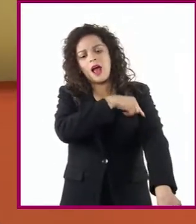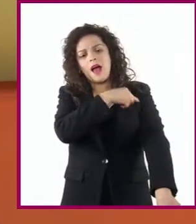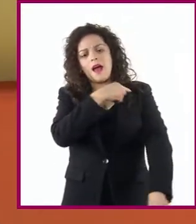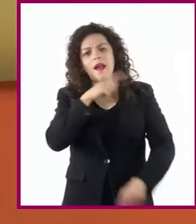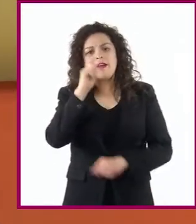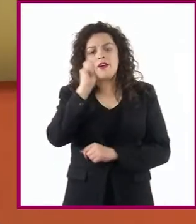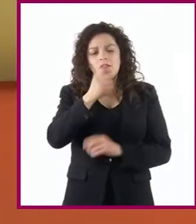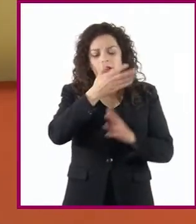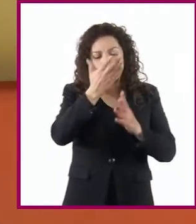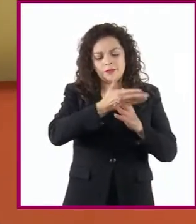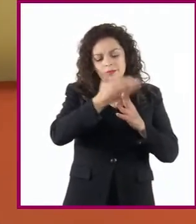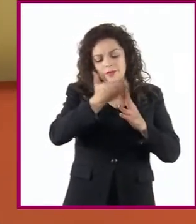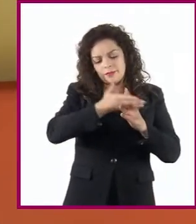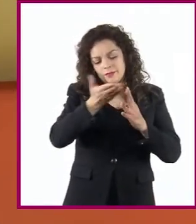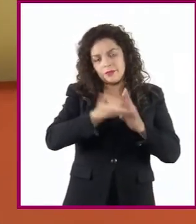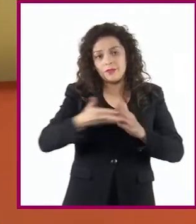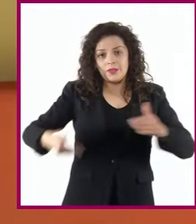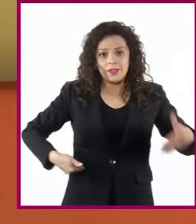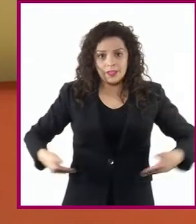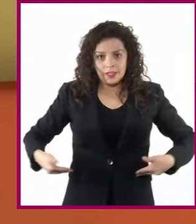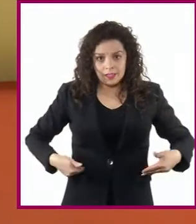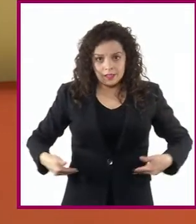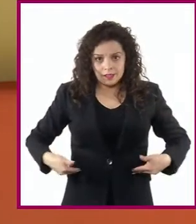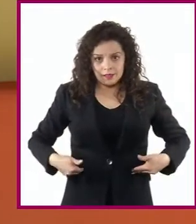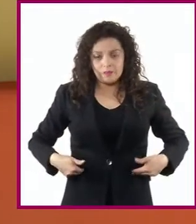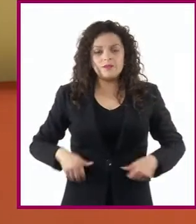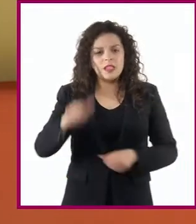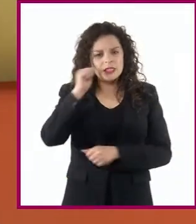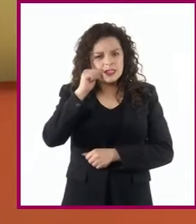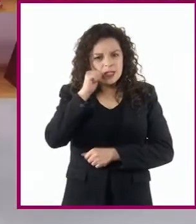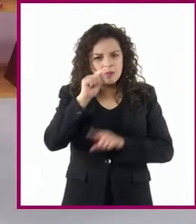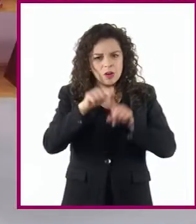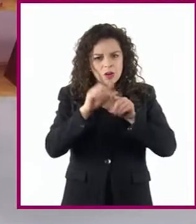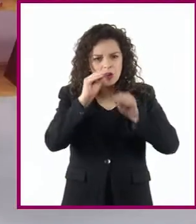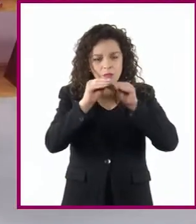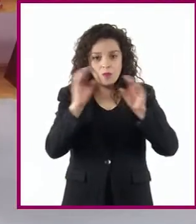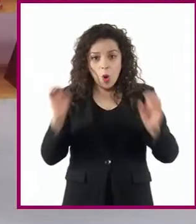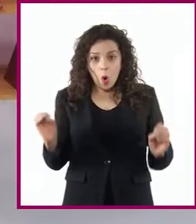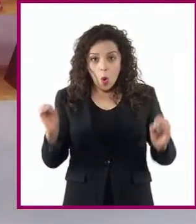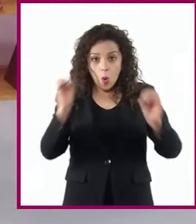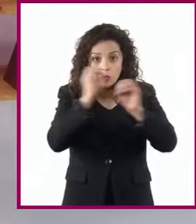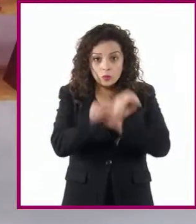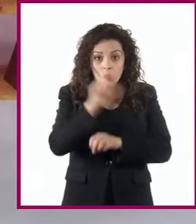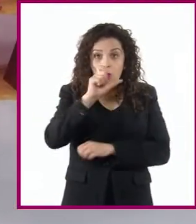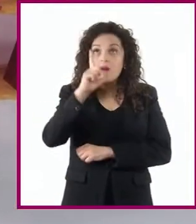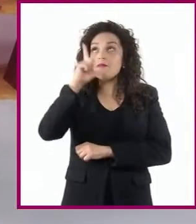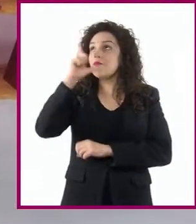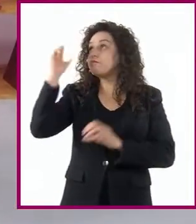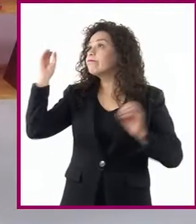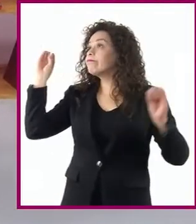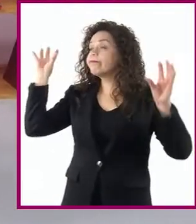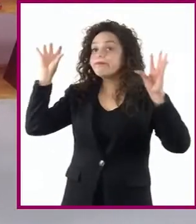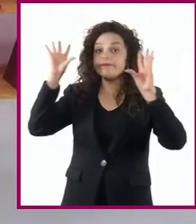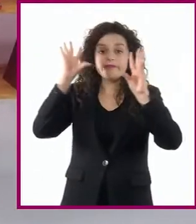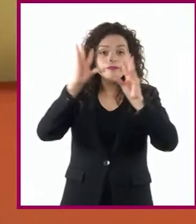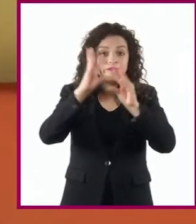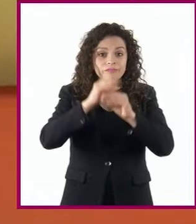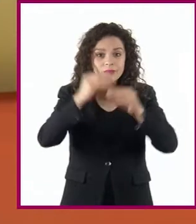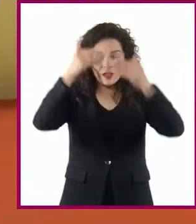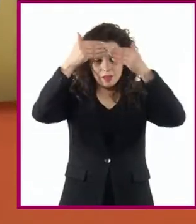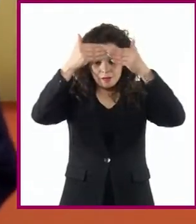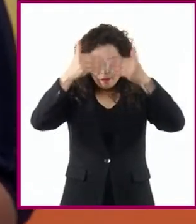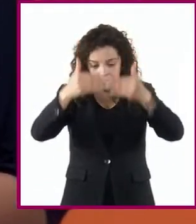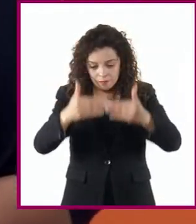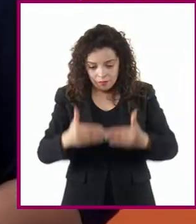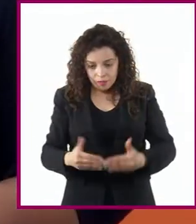la obra. Normalmente están marcados por un oscuro cuando se apagan las luces, por la caída del telón o